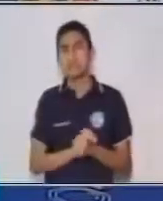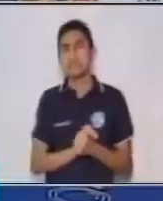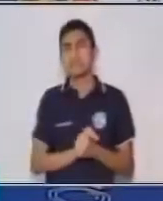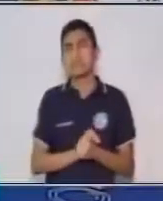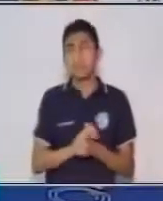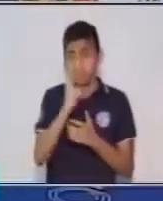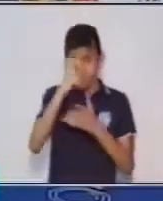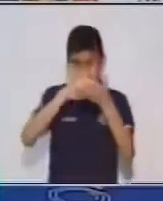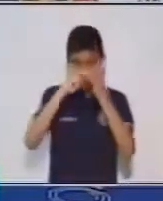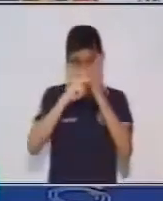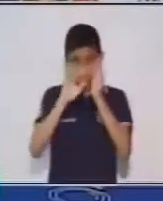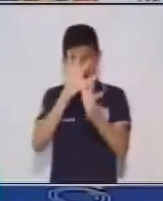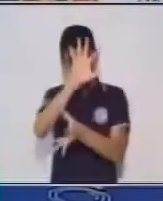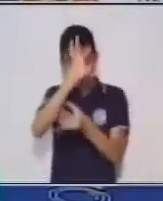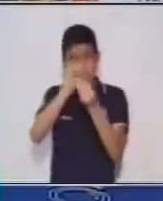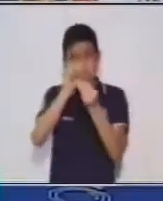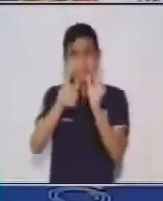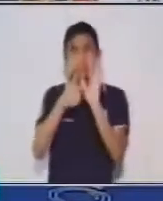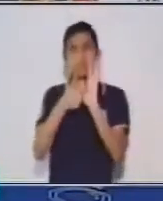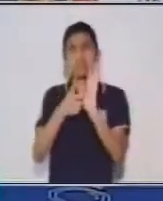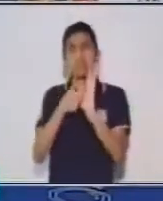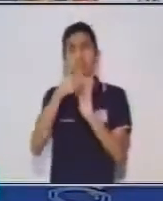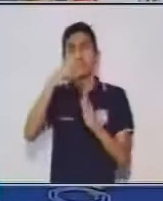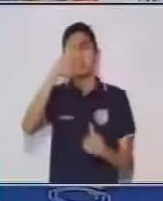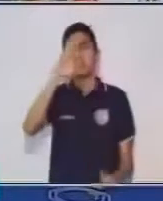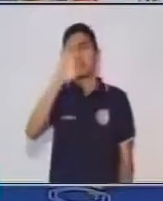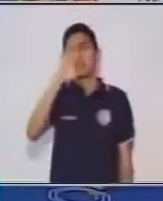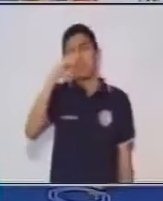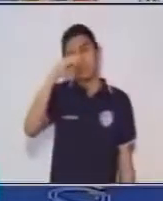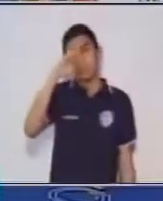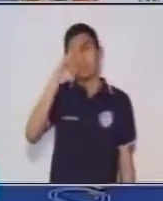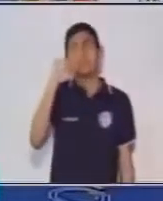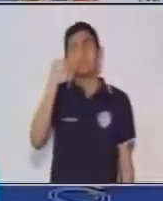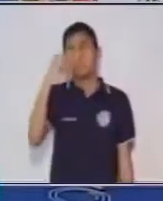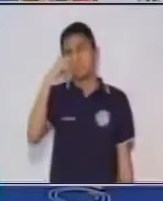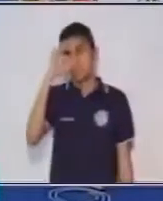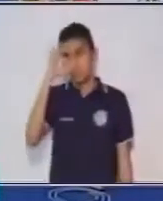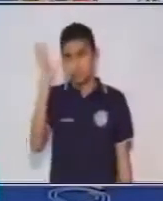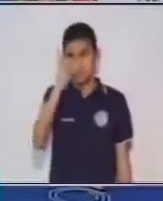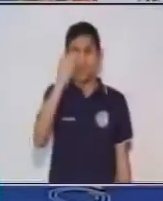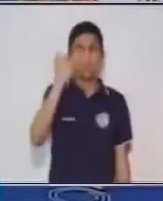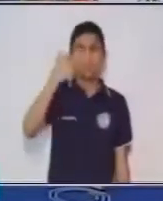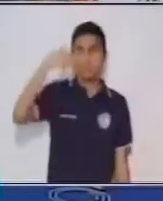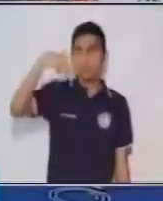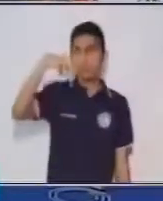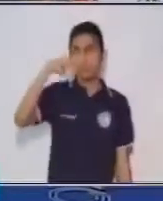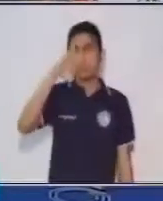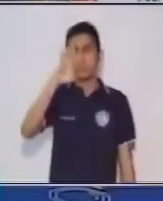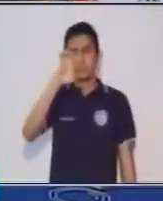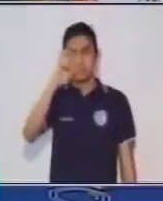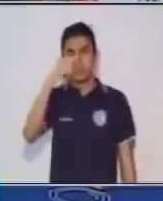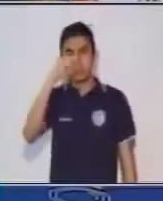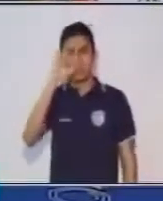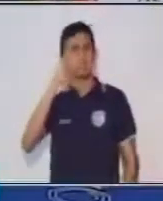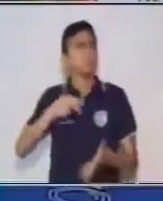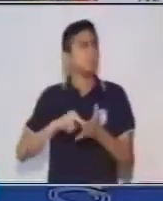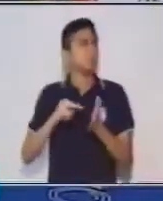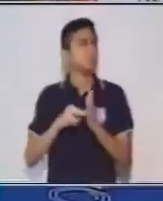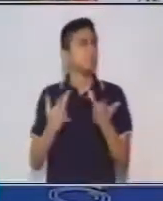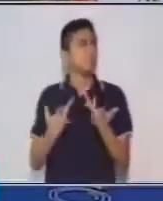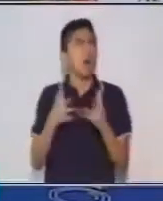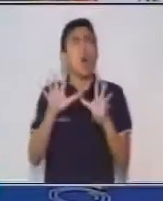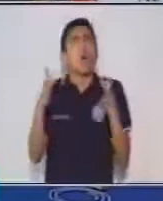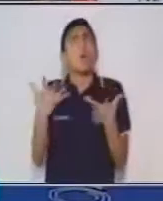Entonces ya tenemos acá el pretérito imperfecto, es decir, es un deseo, una posibilidad,